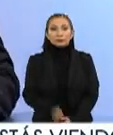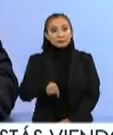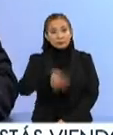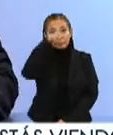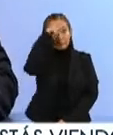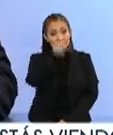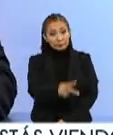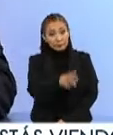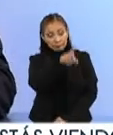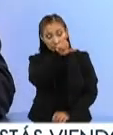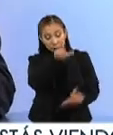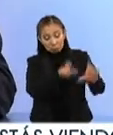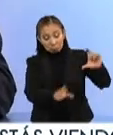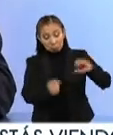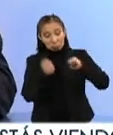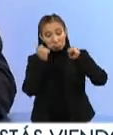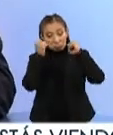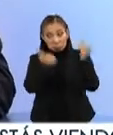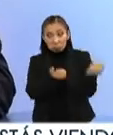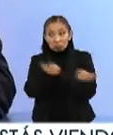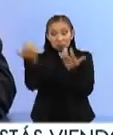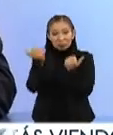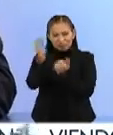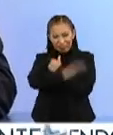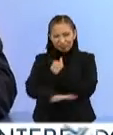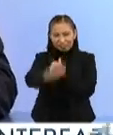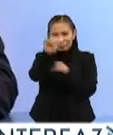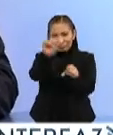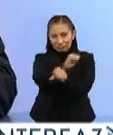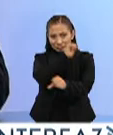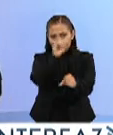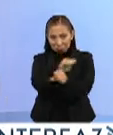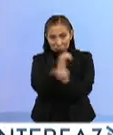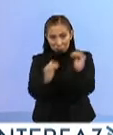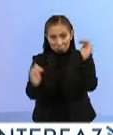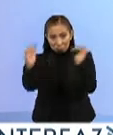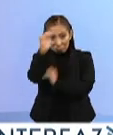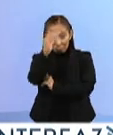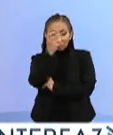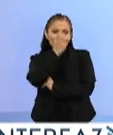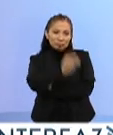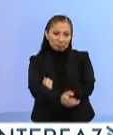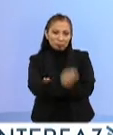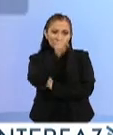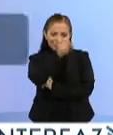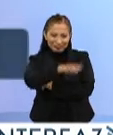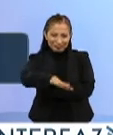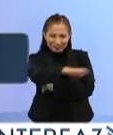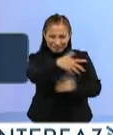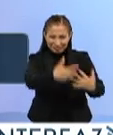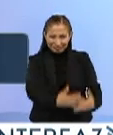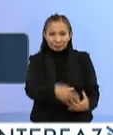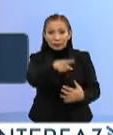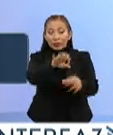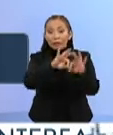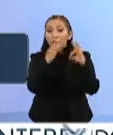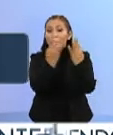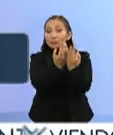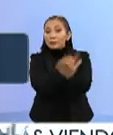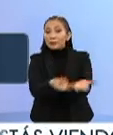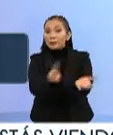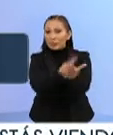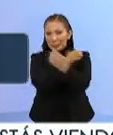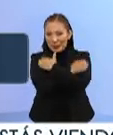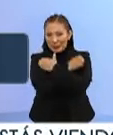Nuestro país es una potencia exportadora en el sector automotriz y es precisamente en esa industria donde el modelo de educación